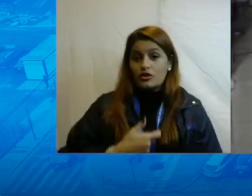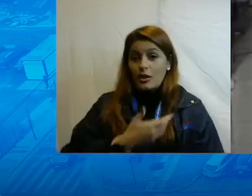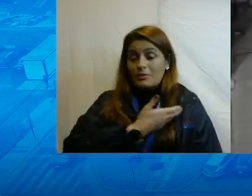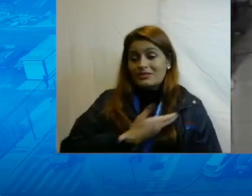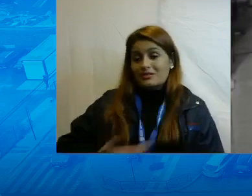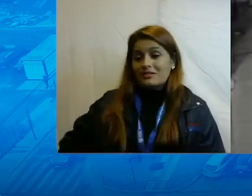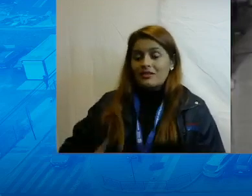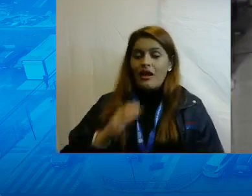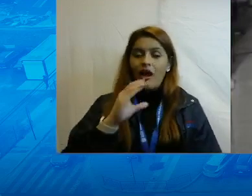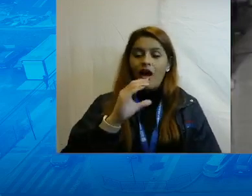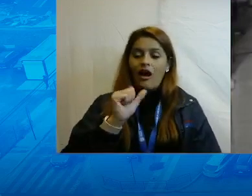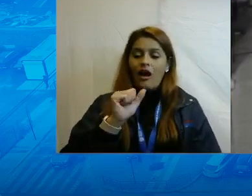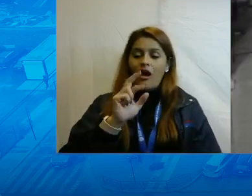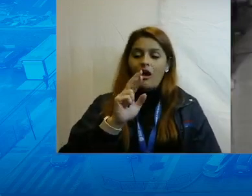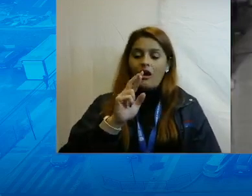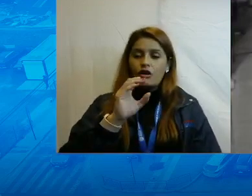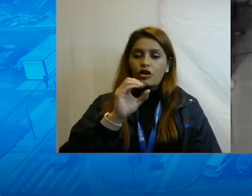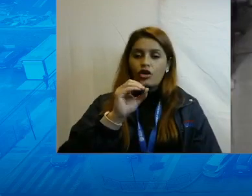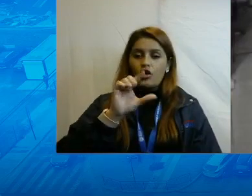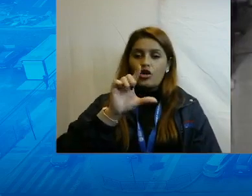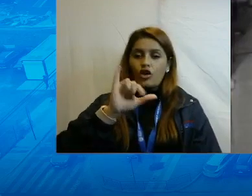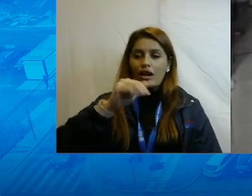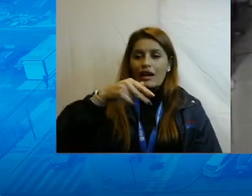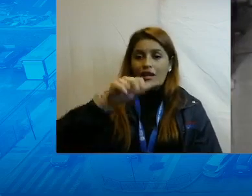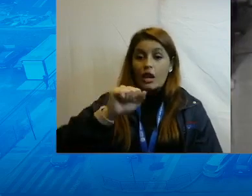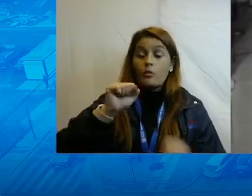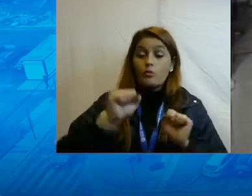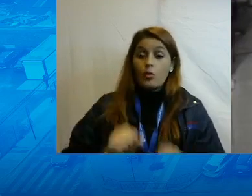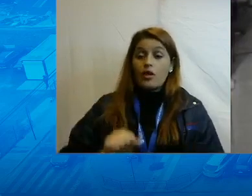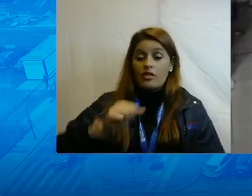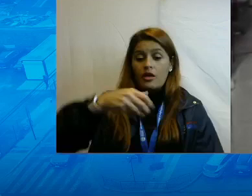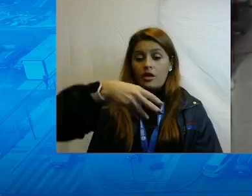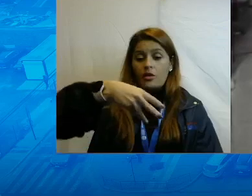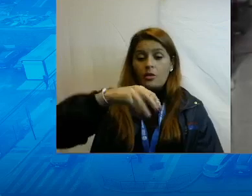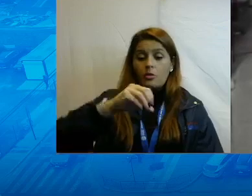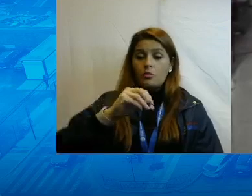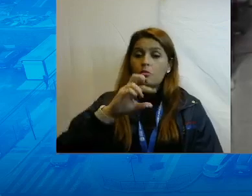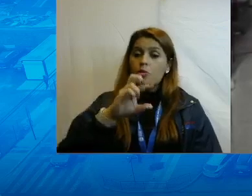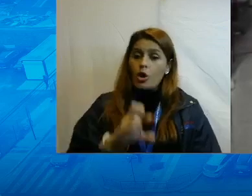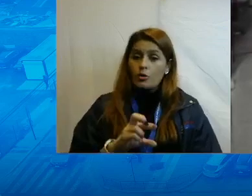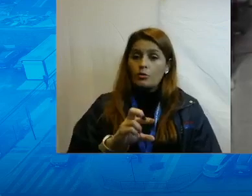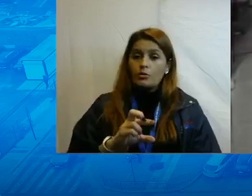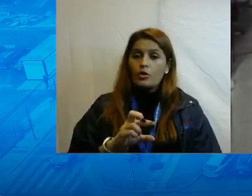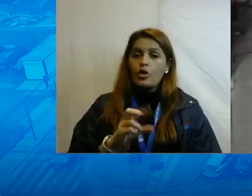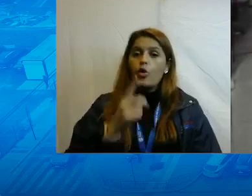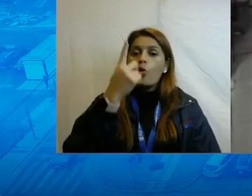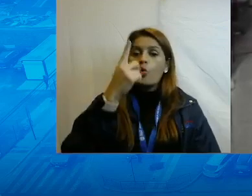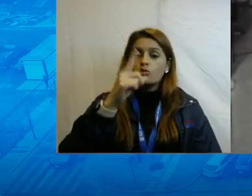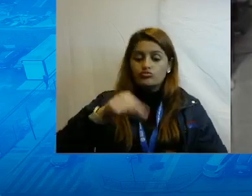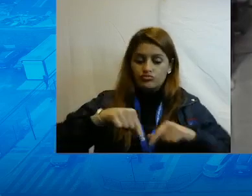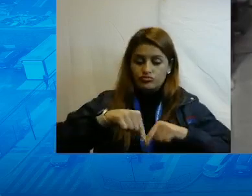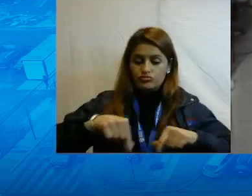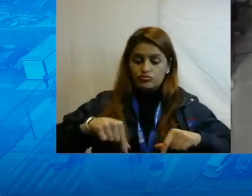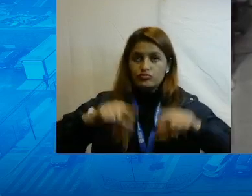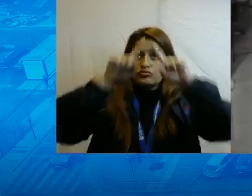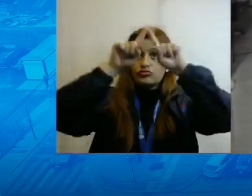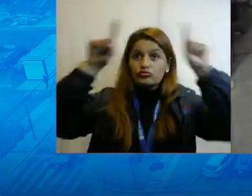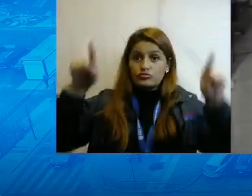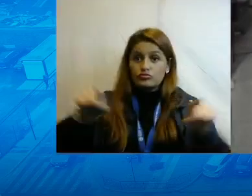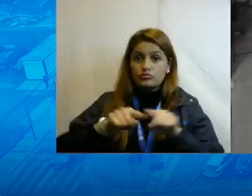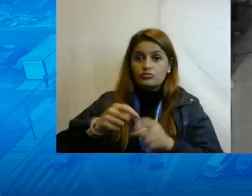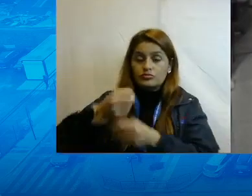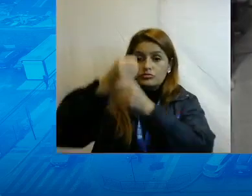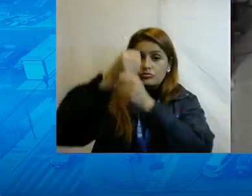puede coordinar con Vialidad el MOP respecto a un cede al paso entre Las Candelarias y Los